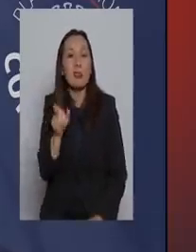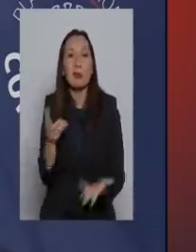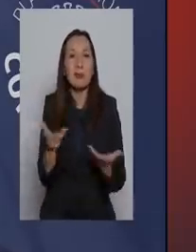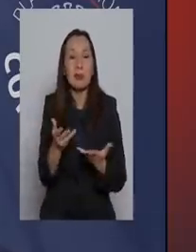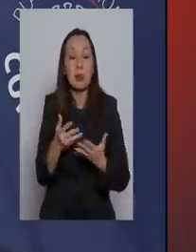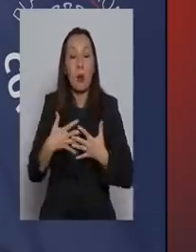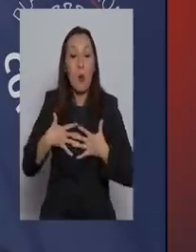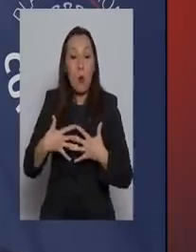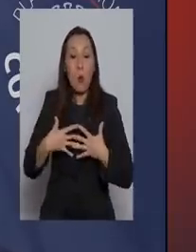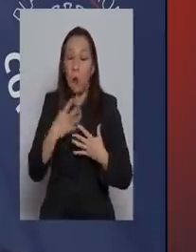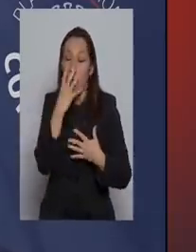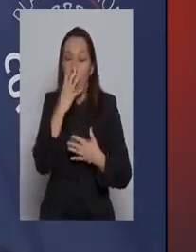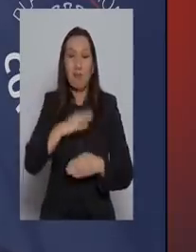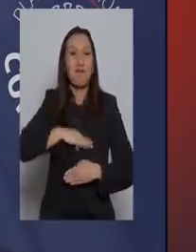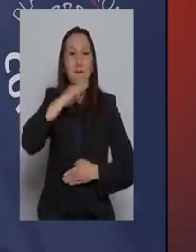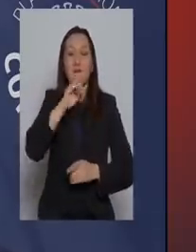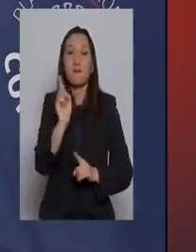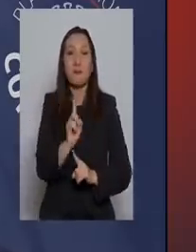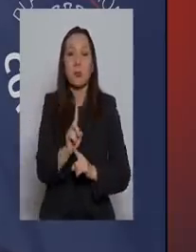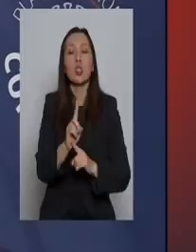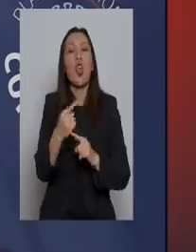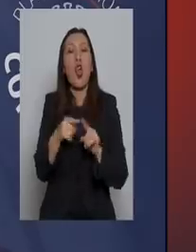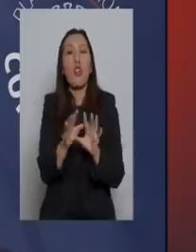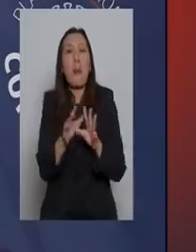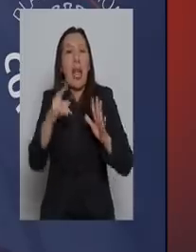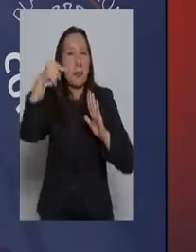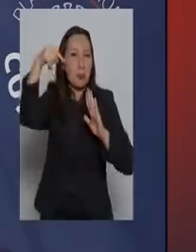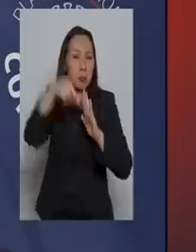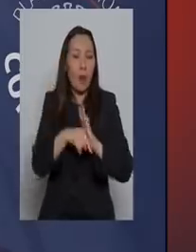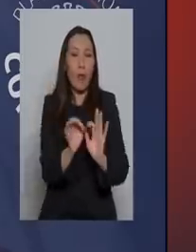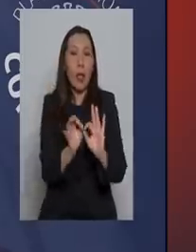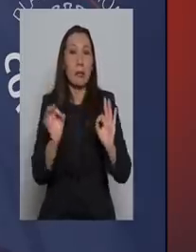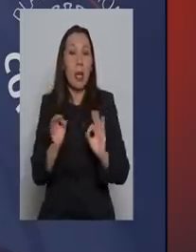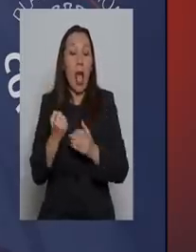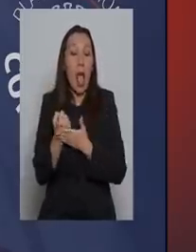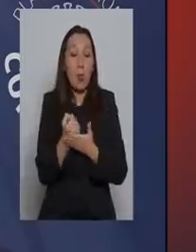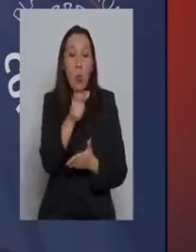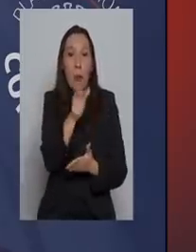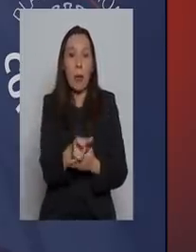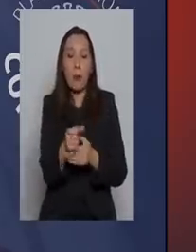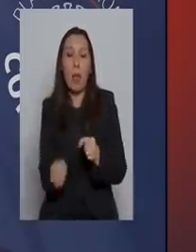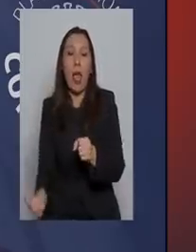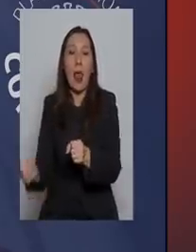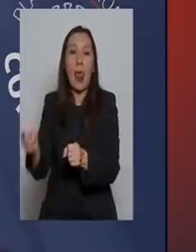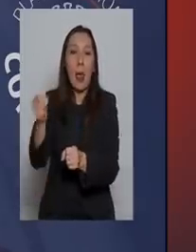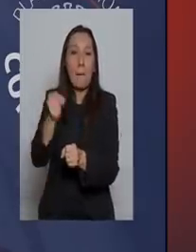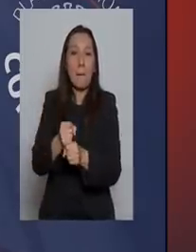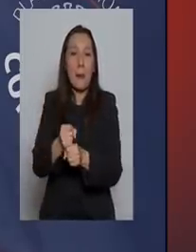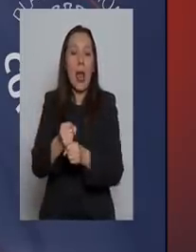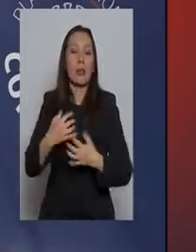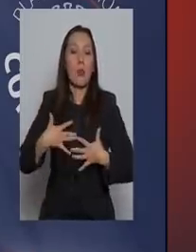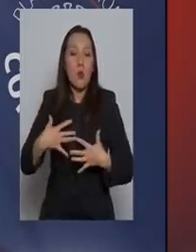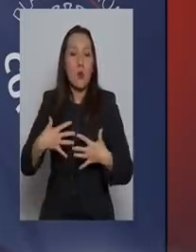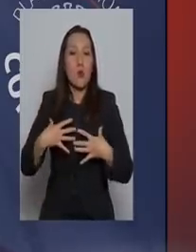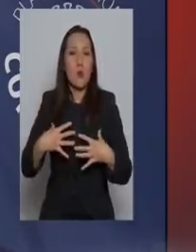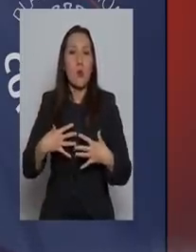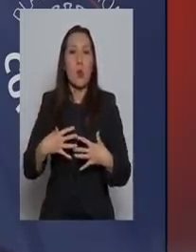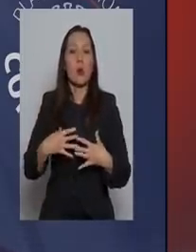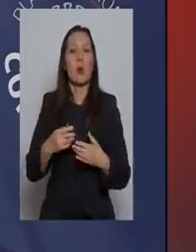uso de respiradores al máximo no es capaz de apoyar bien a la persona y se reemplaza la función